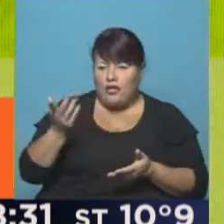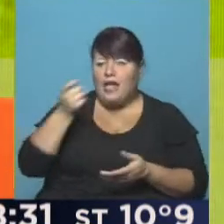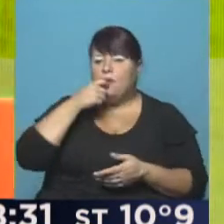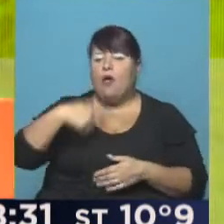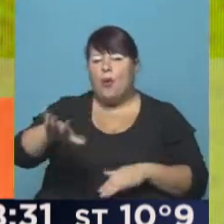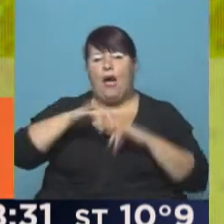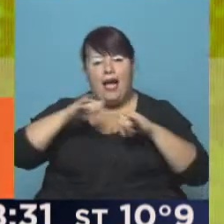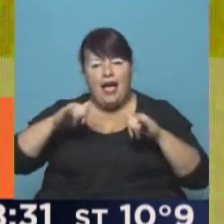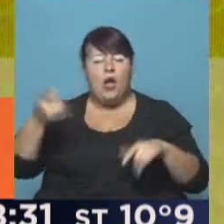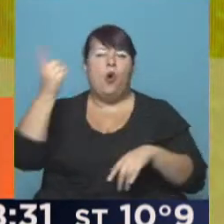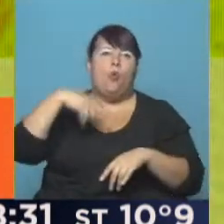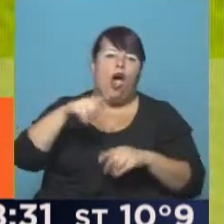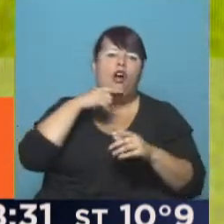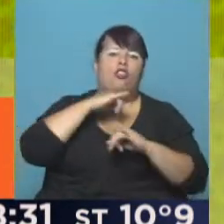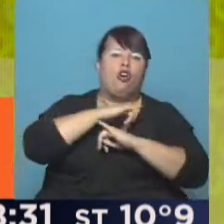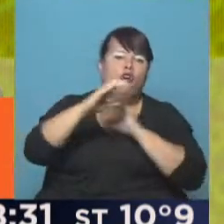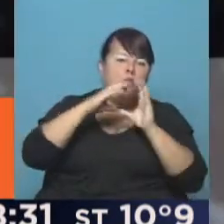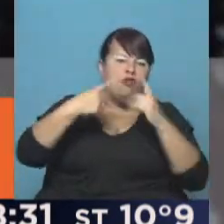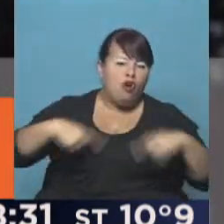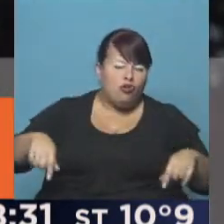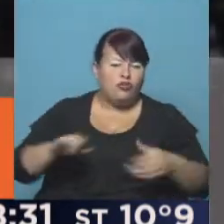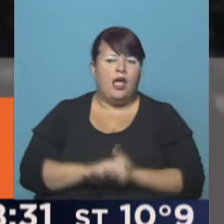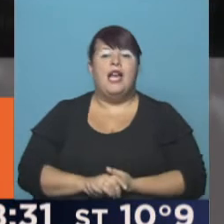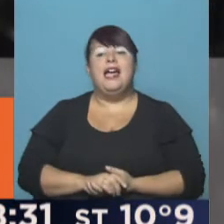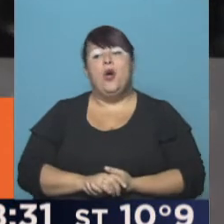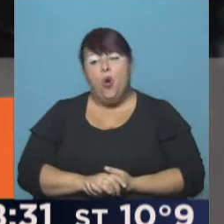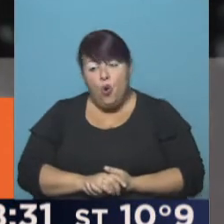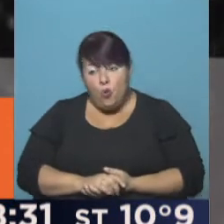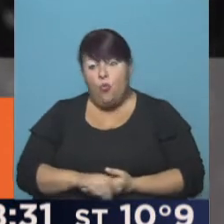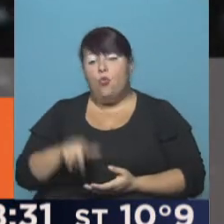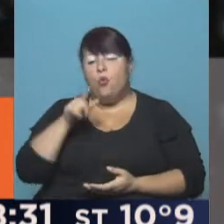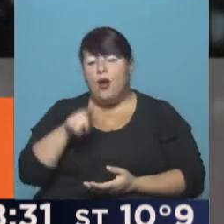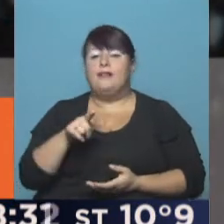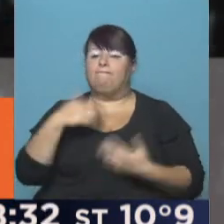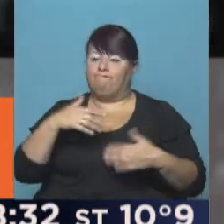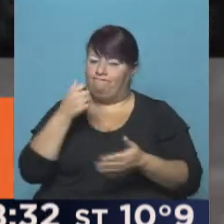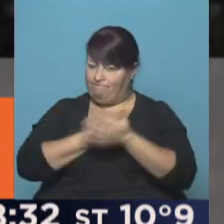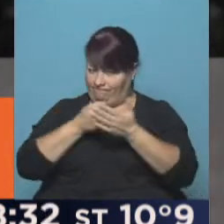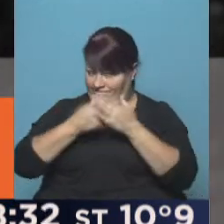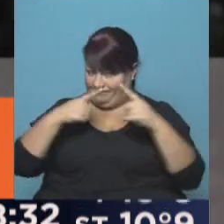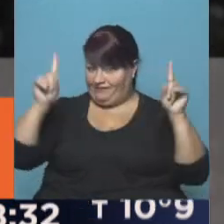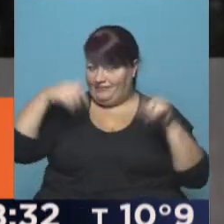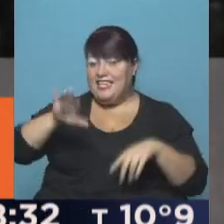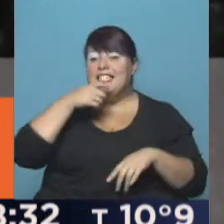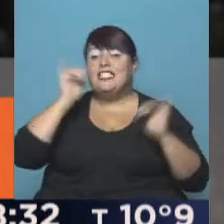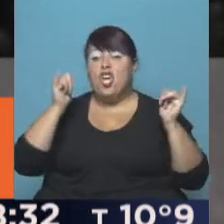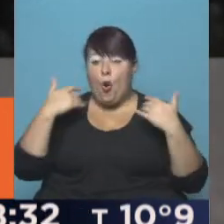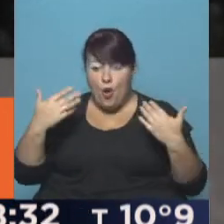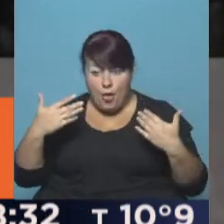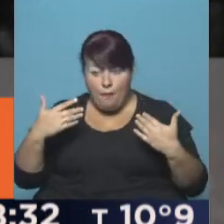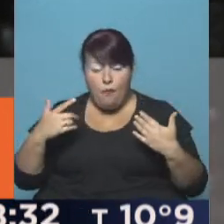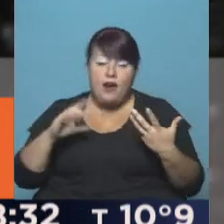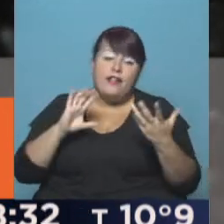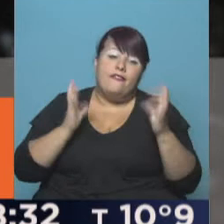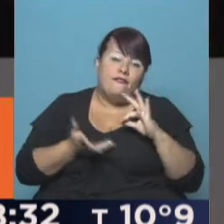hacer campaña, a la hora de comunicar cosas? Bueno, ese es un gran desafío, si los jóvenes pueden de